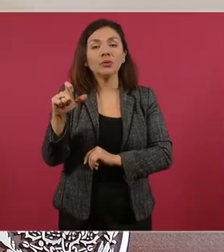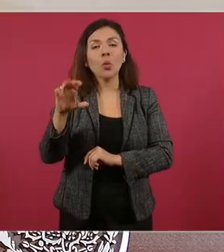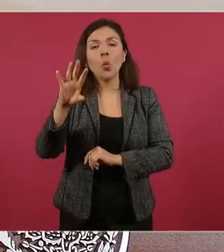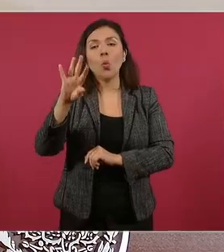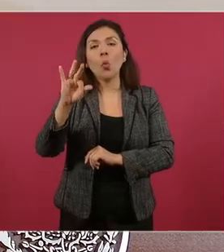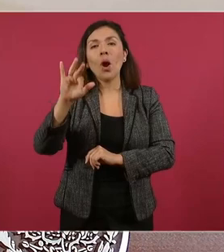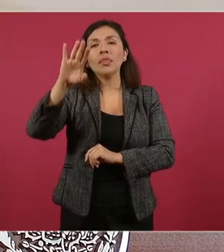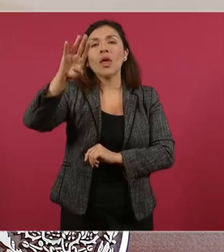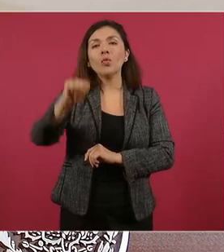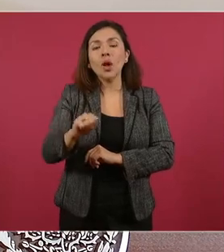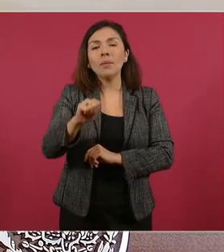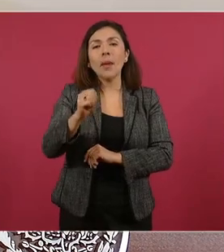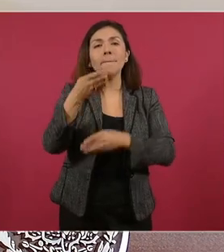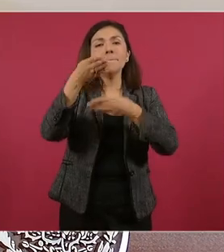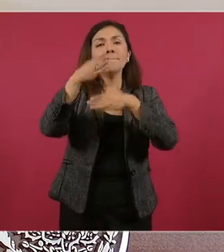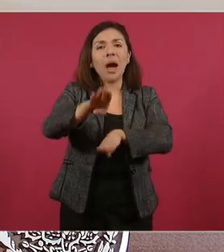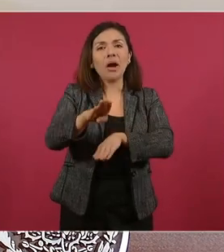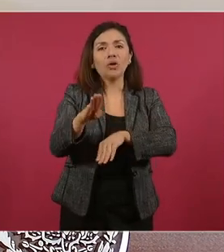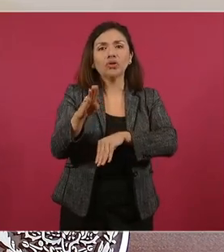2,749 sucursales